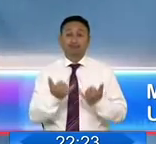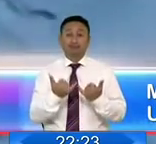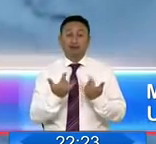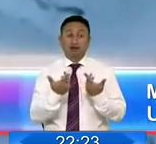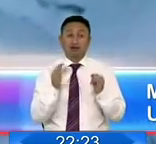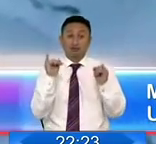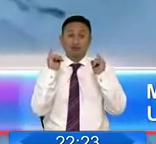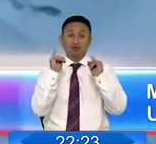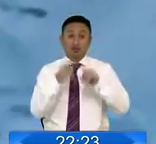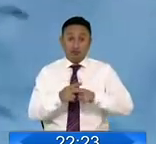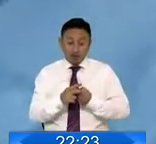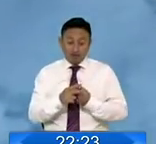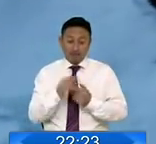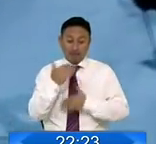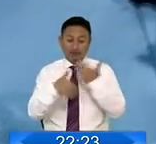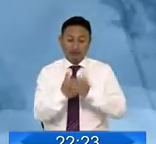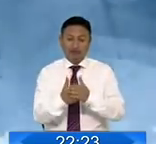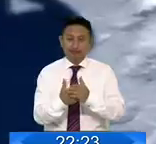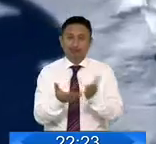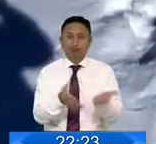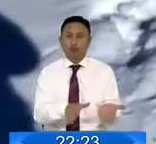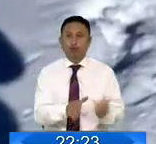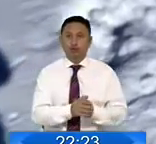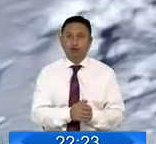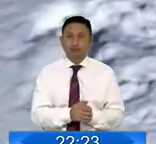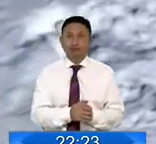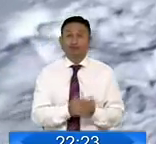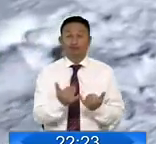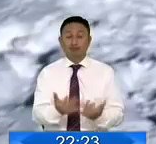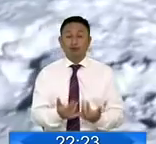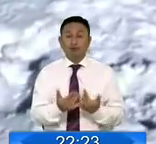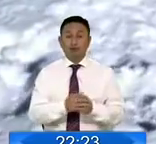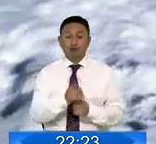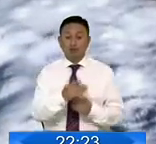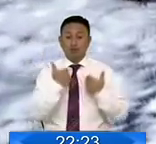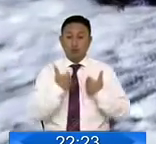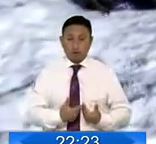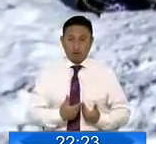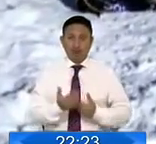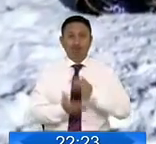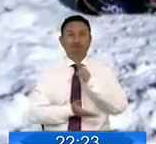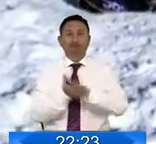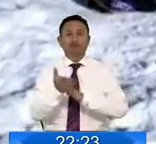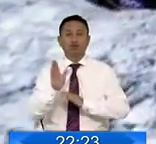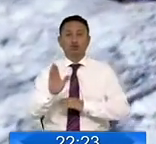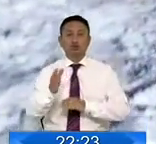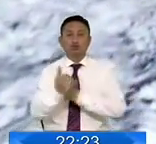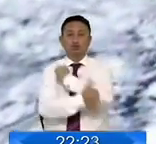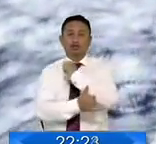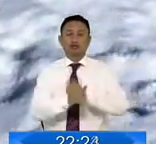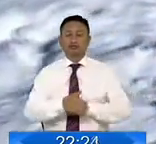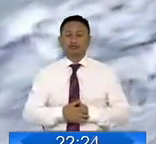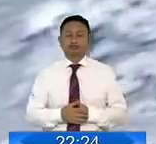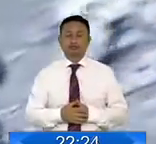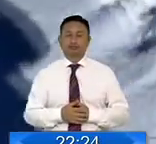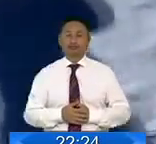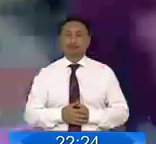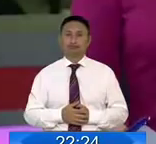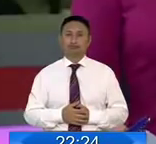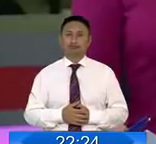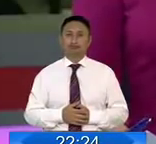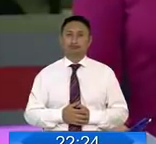divertida excursión terminó en tragedia y a la espera de la repatriación de un cadáver, informó Marilyn Jaramillo.